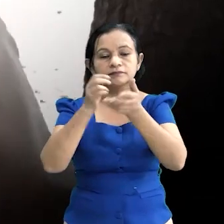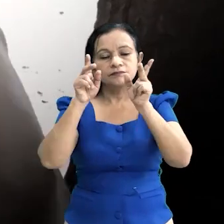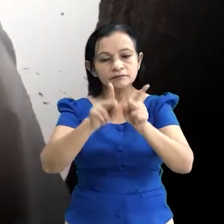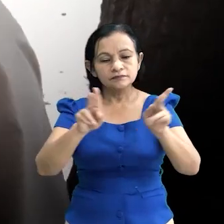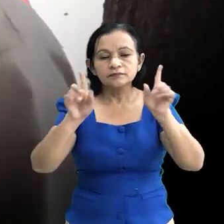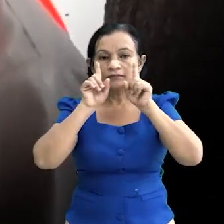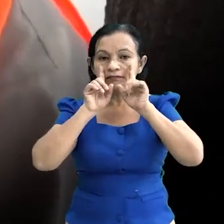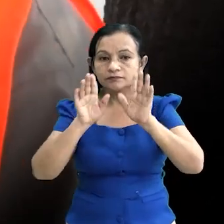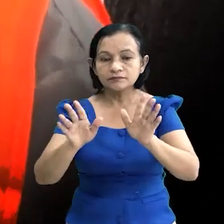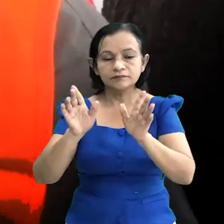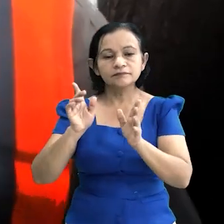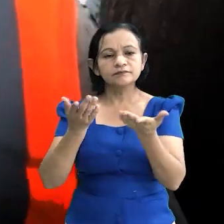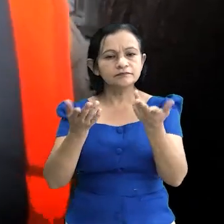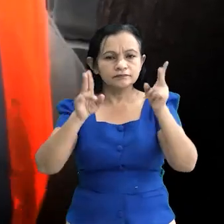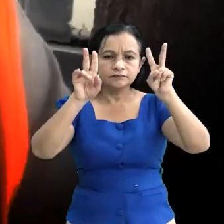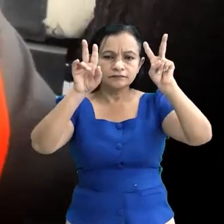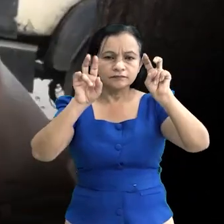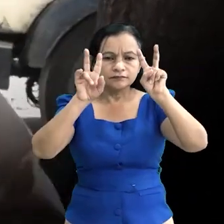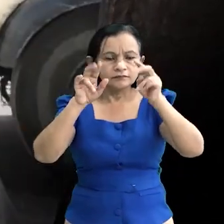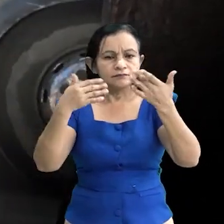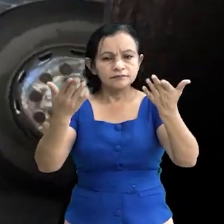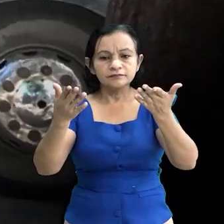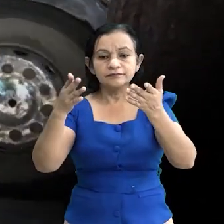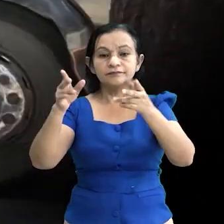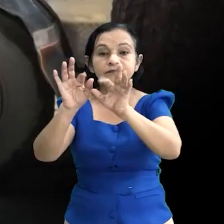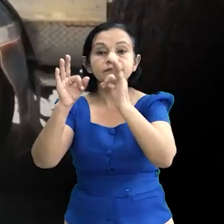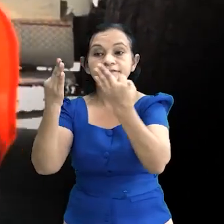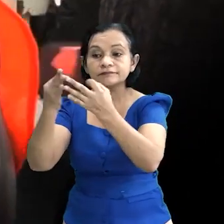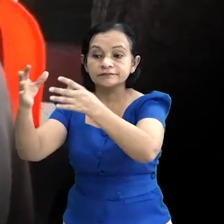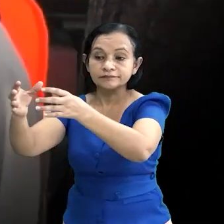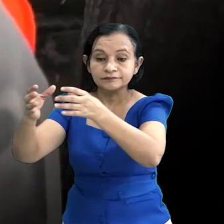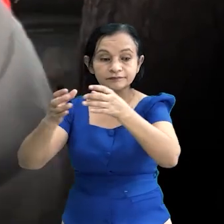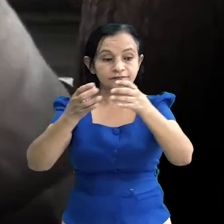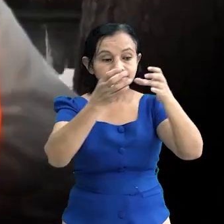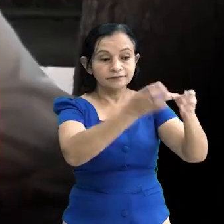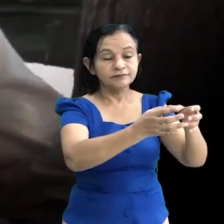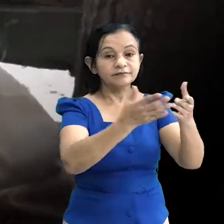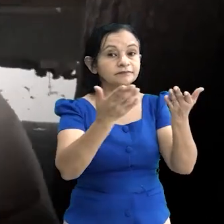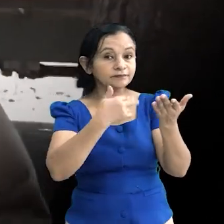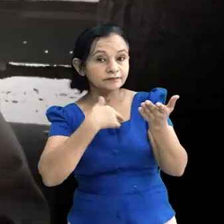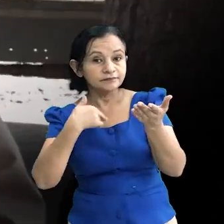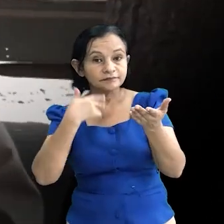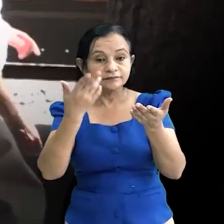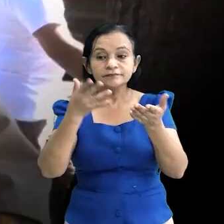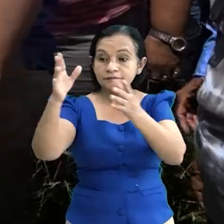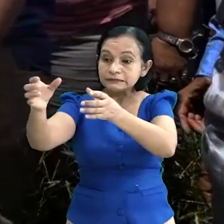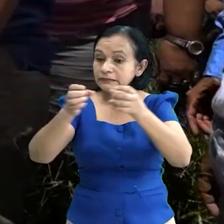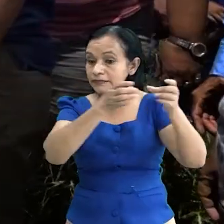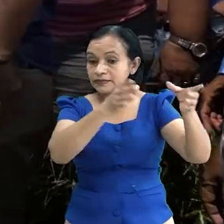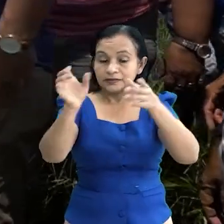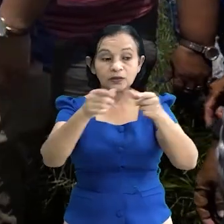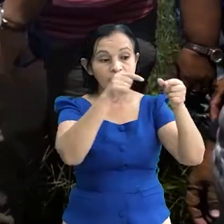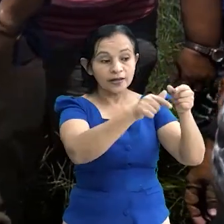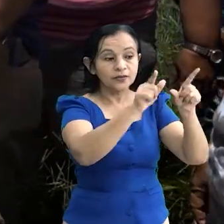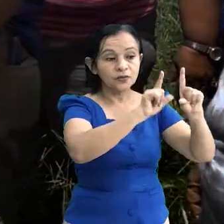de seguridad que tiene que ver el traslado de las personas que estamos evacuando y